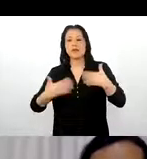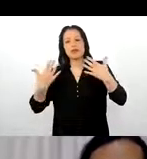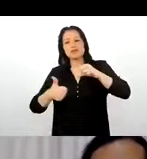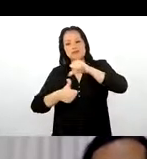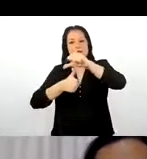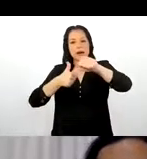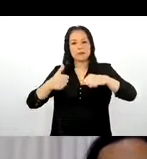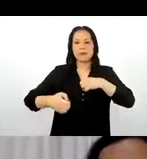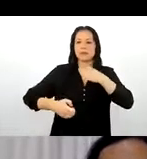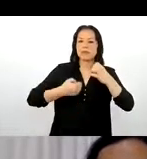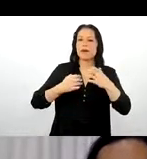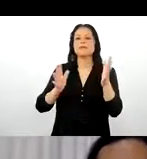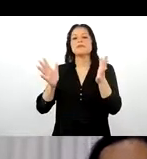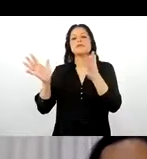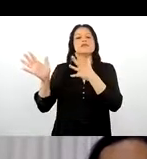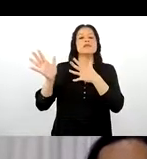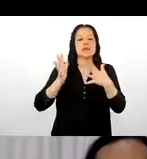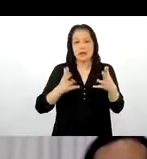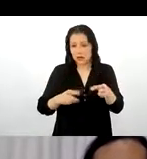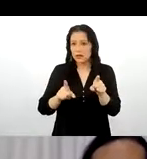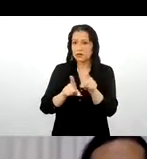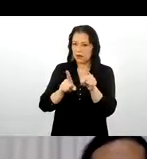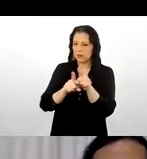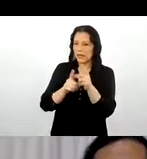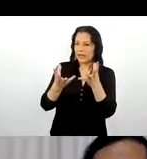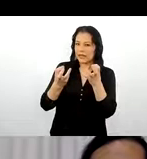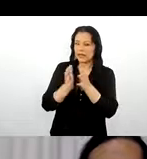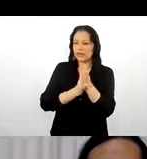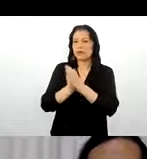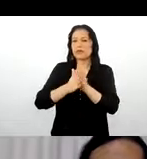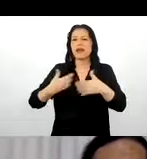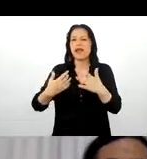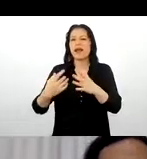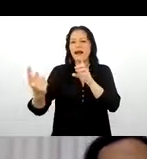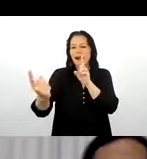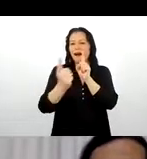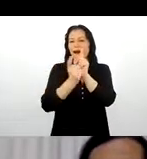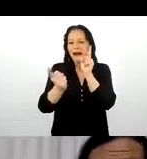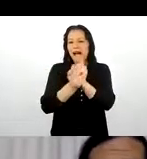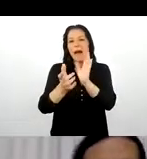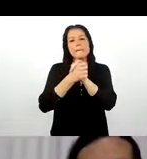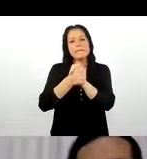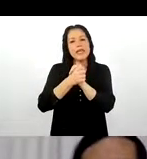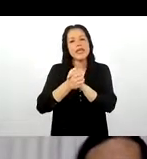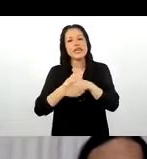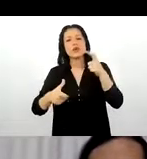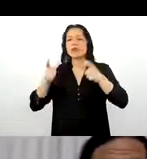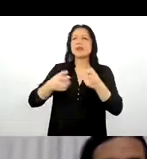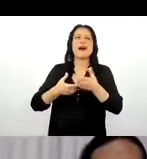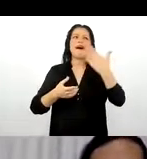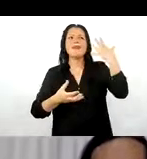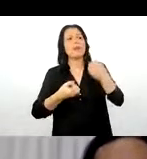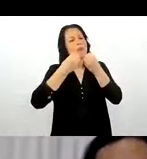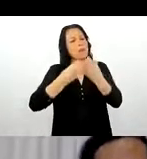hacer actividades al aire libre, sino sobre todo poder reencontrarnos con amigos, compañeros, viajar, recuperar ese tiempo perdido que nos